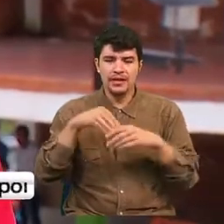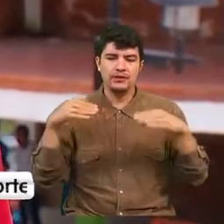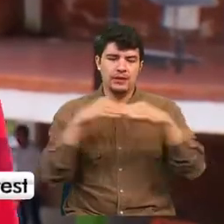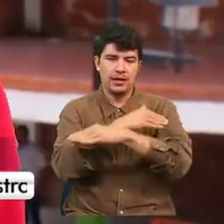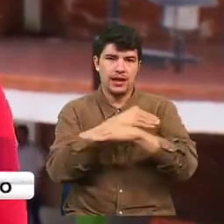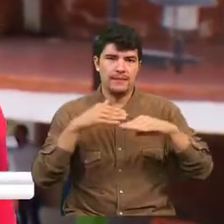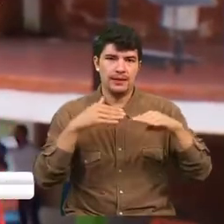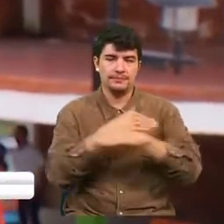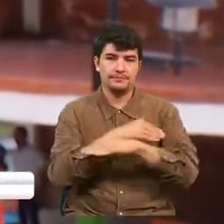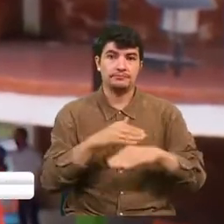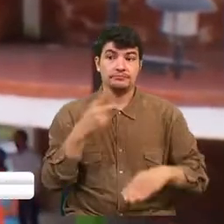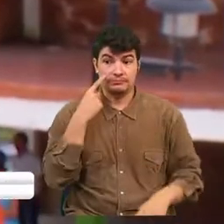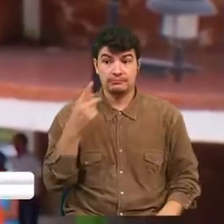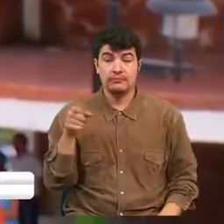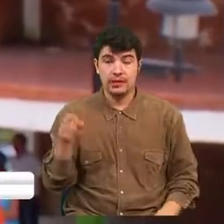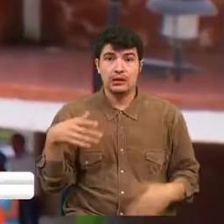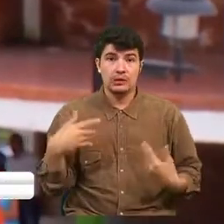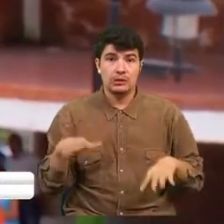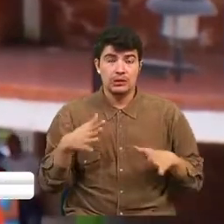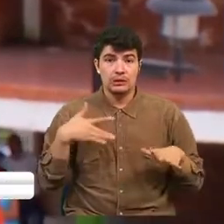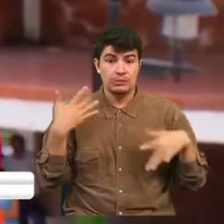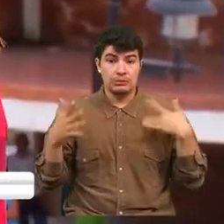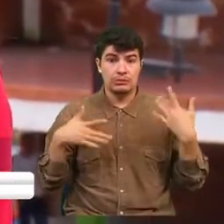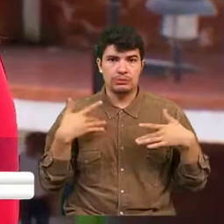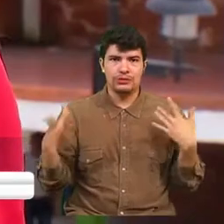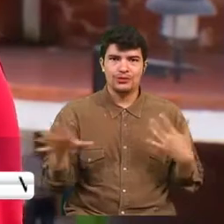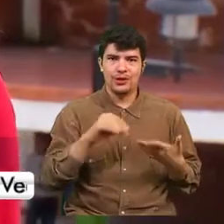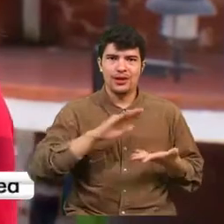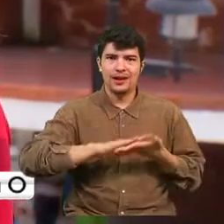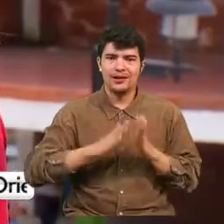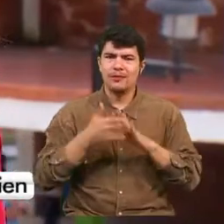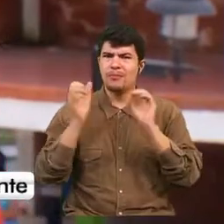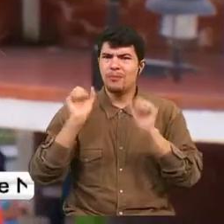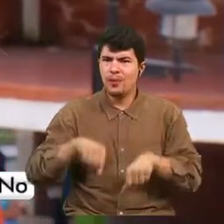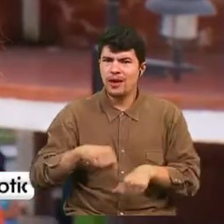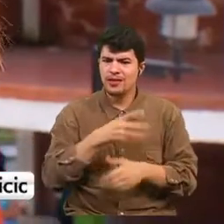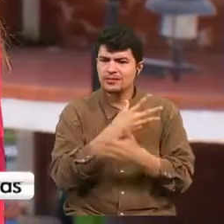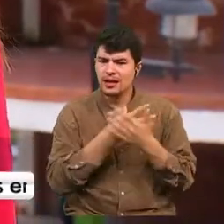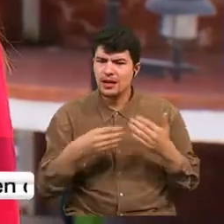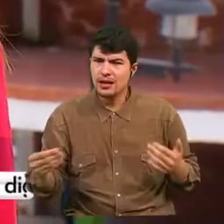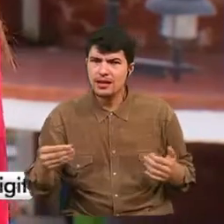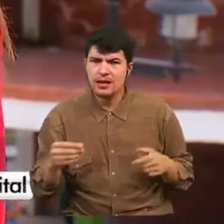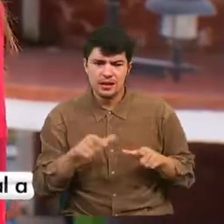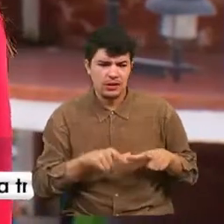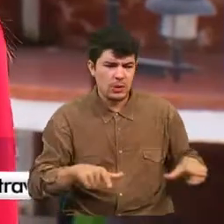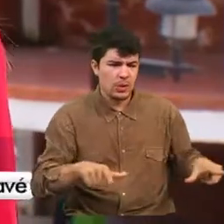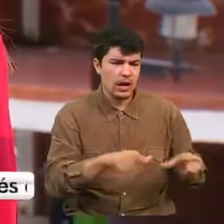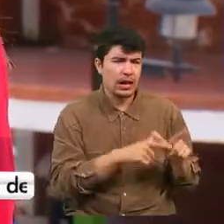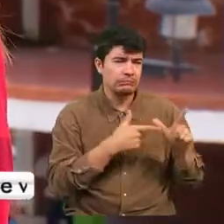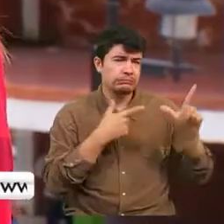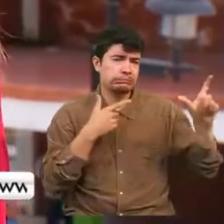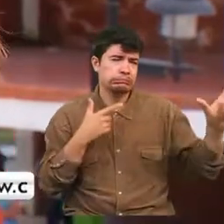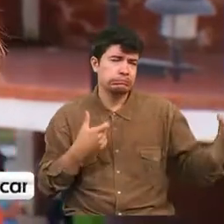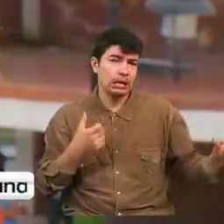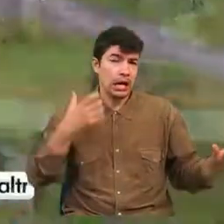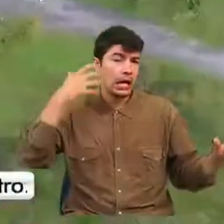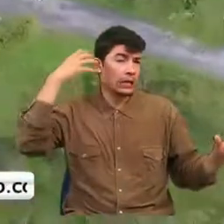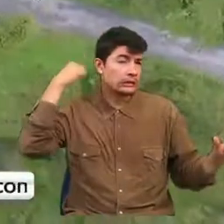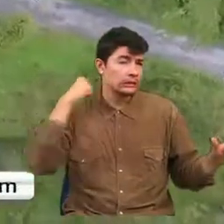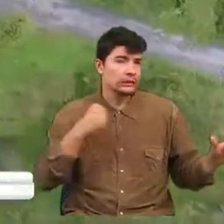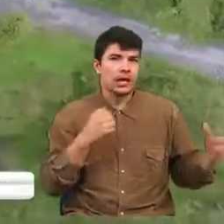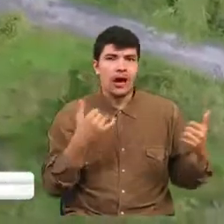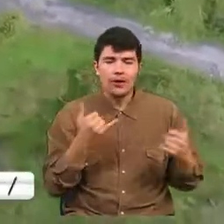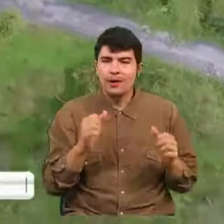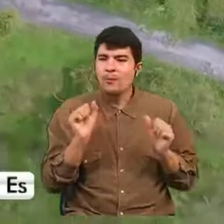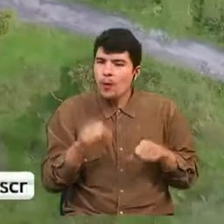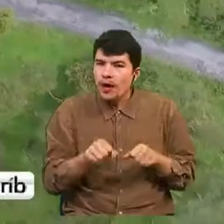muy evidente la satisfacción de todas las personas que ya pueden sacar desde lugares muy difíciles antes sus productos